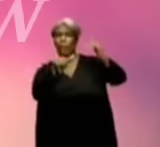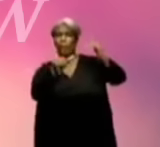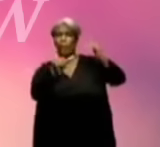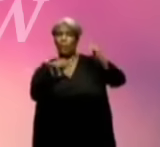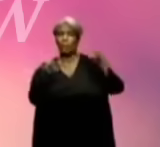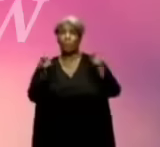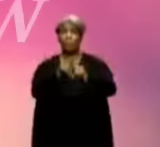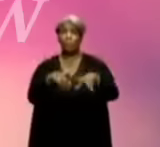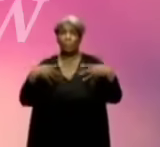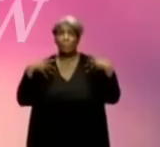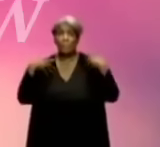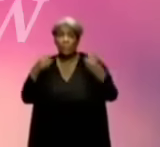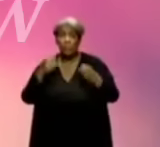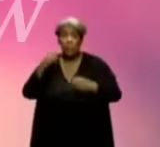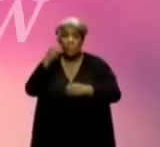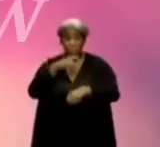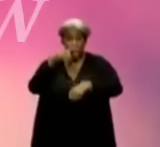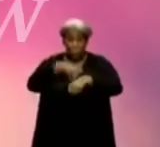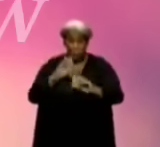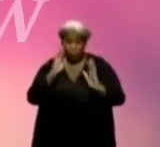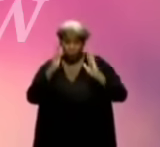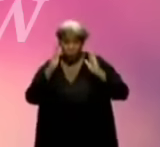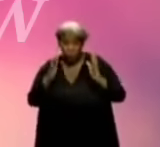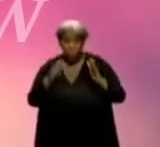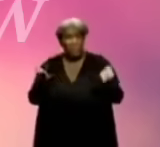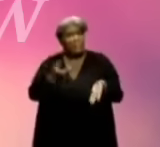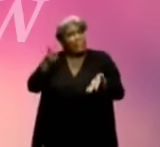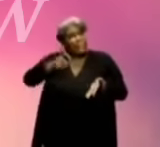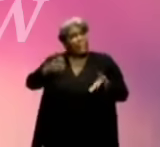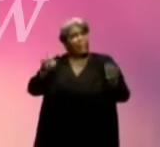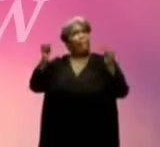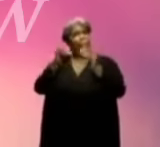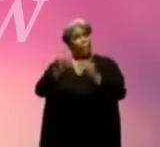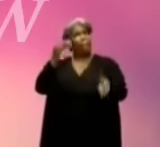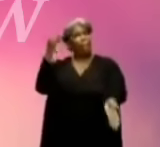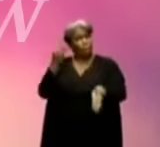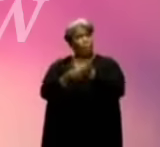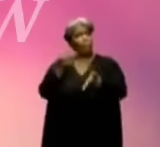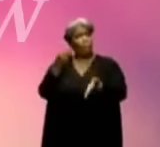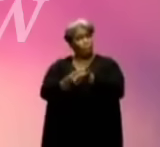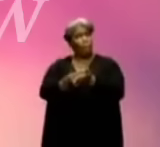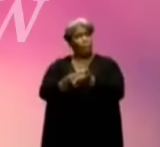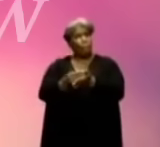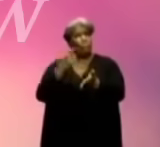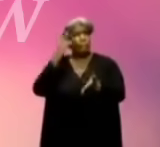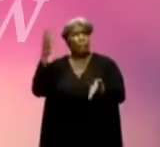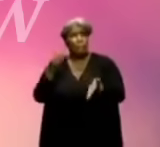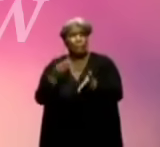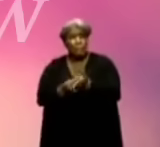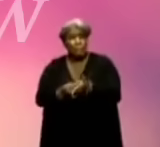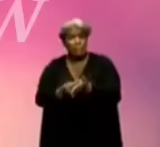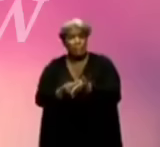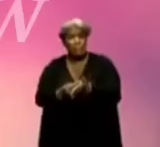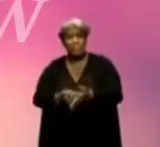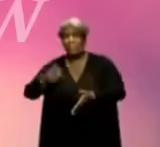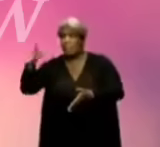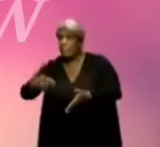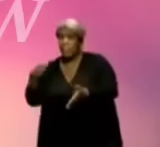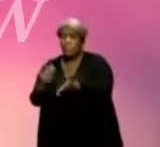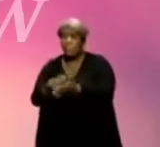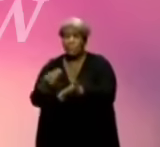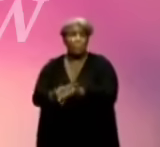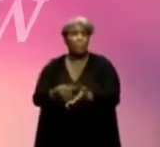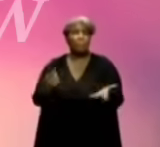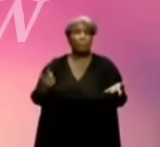salud y para otros temas de salud. Aquí tenemos una subinversión en salud por muchos años. Aquí necesitamos más dinero para inversión